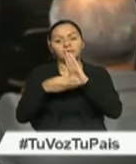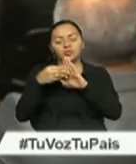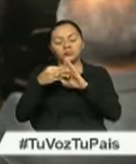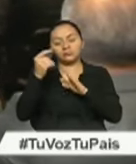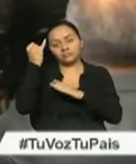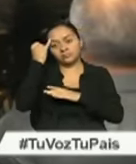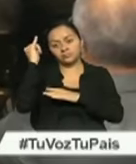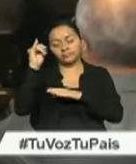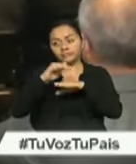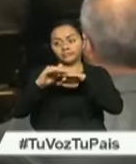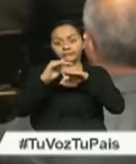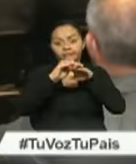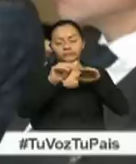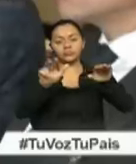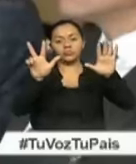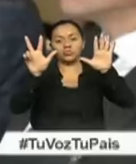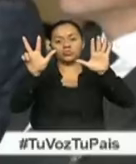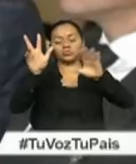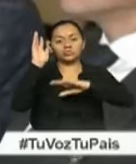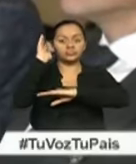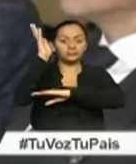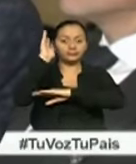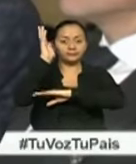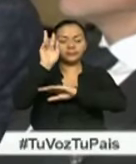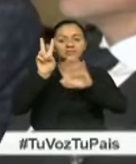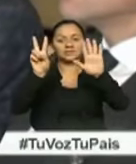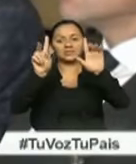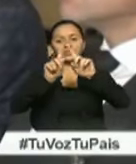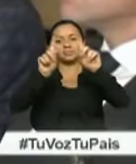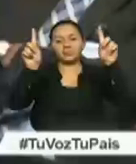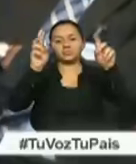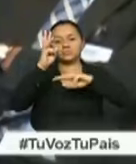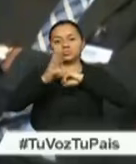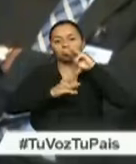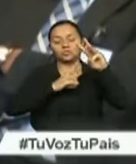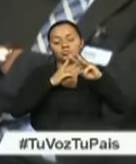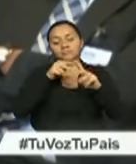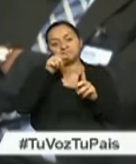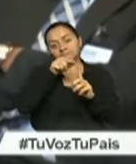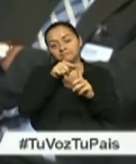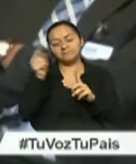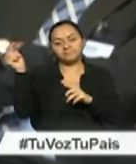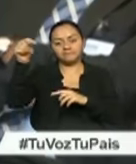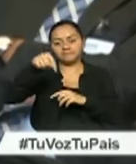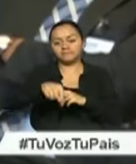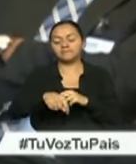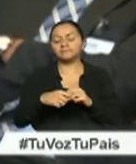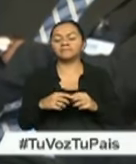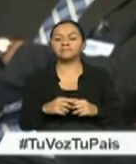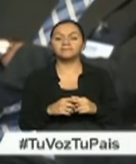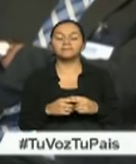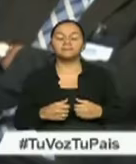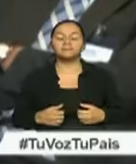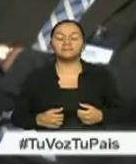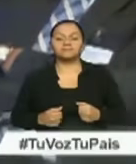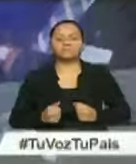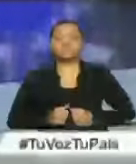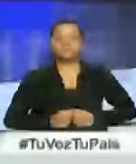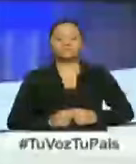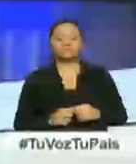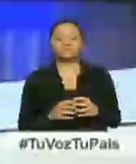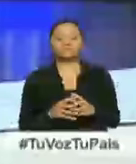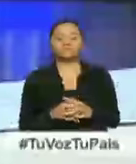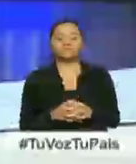del Ecuador y reunió a 8 expositores de las 7 empresas más prestigiosas del sector. Cristina Pavón, Noticiero Ciudadano.